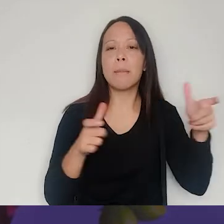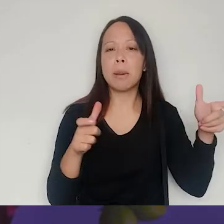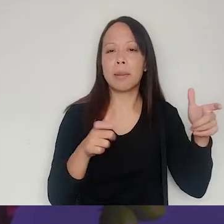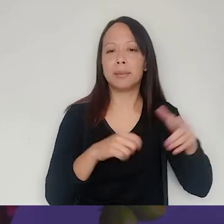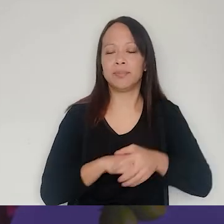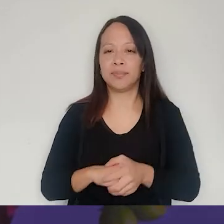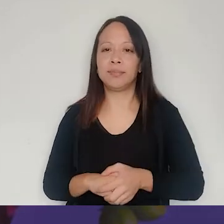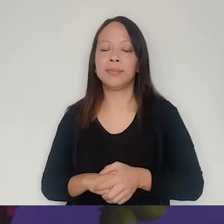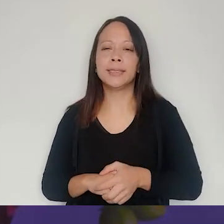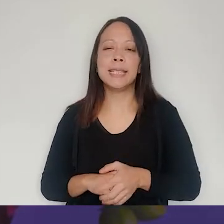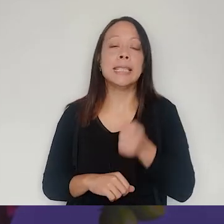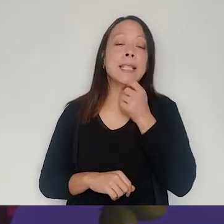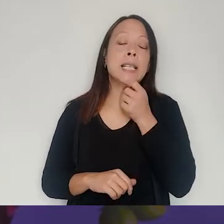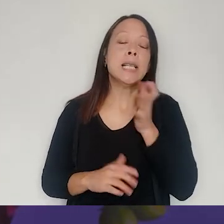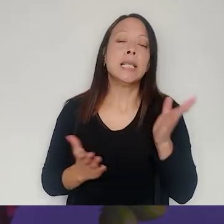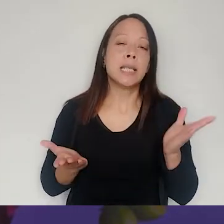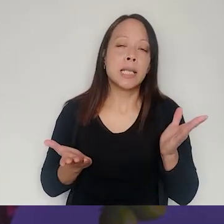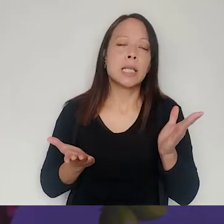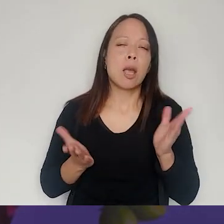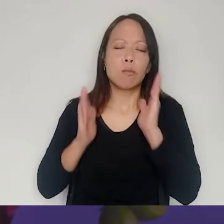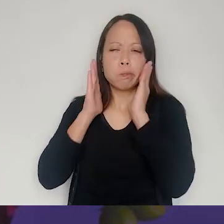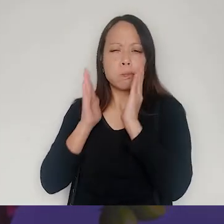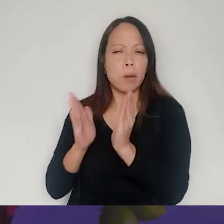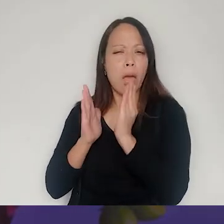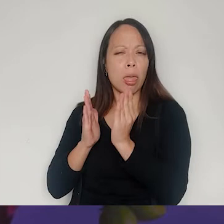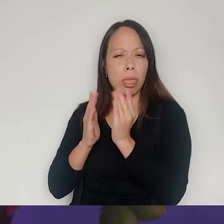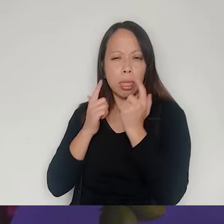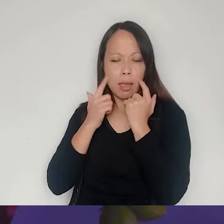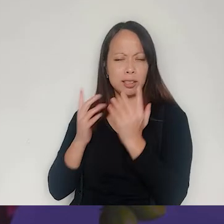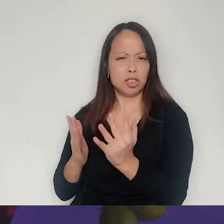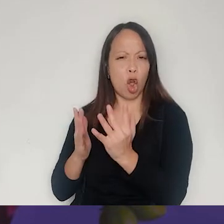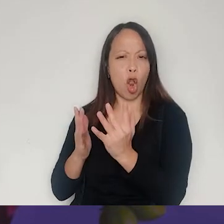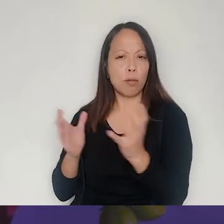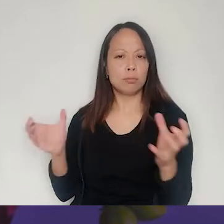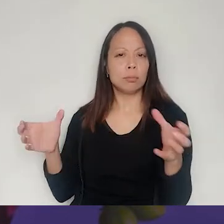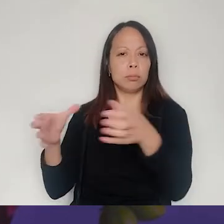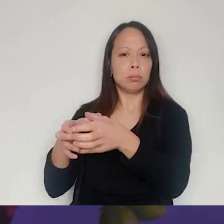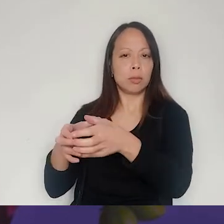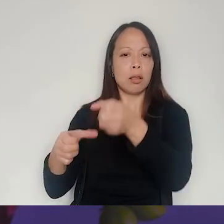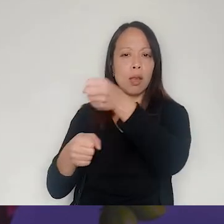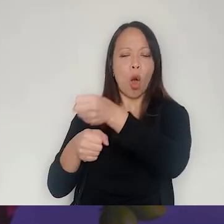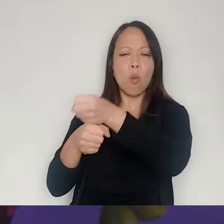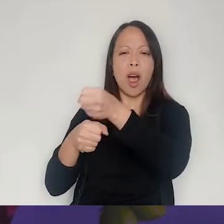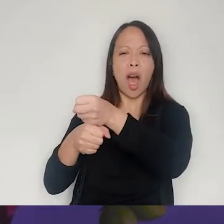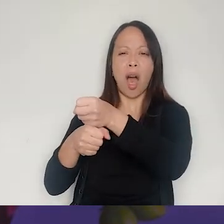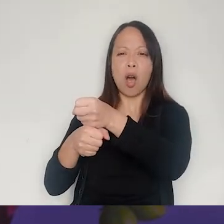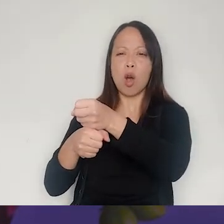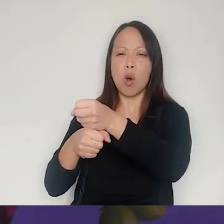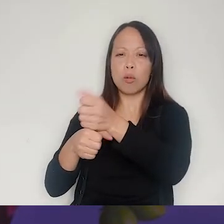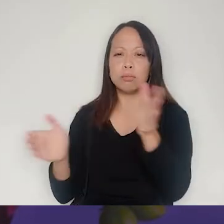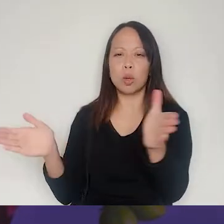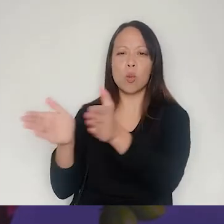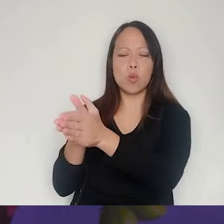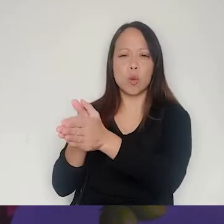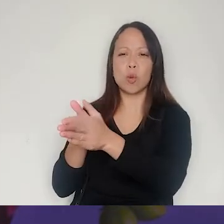incrementado. Si ponemos además el foco en lo que es el trabajo en red, es decir, que los profesionales estén bien coordinados, que haya una